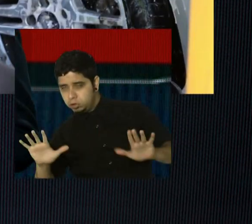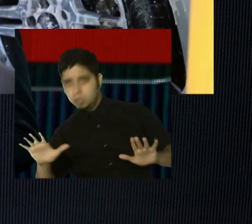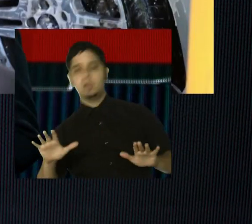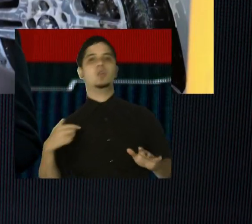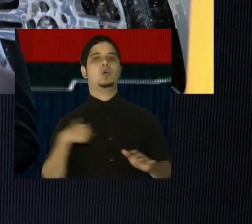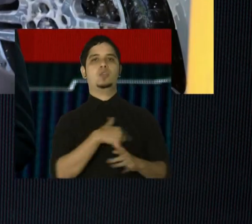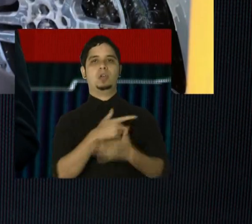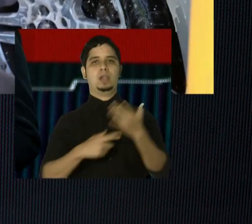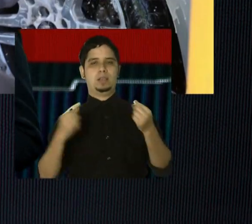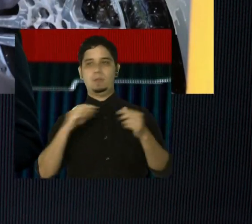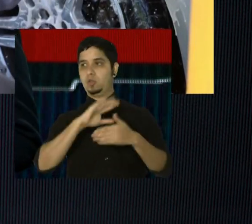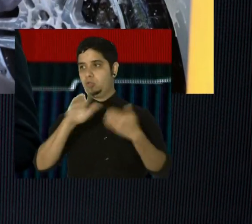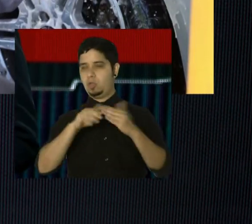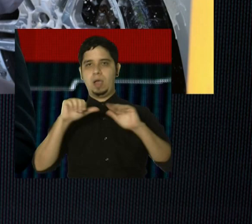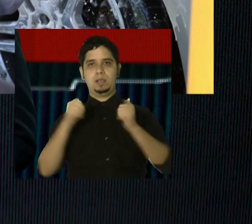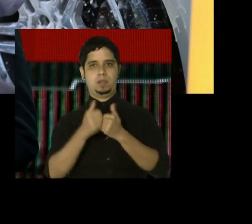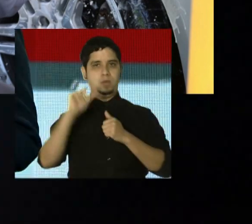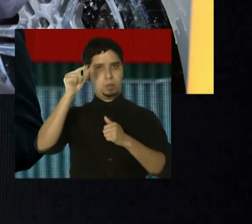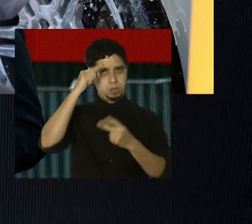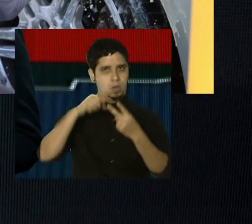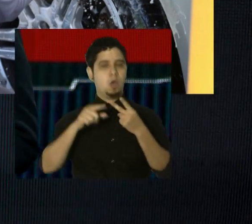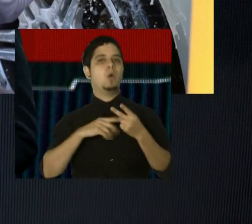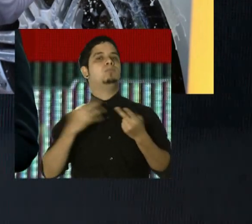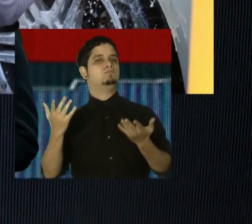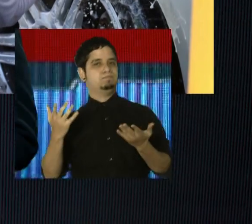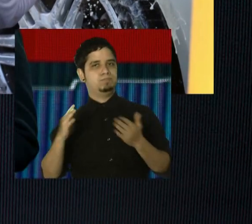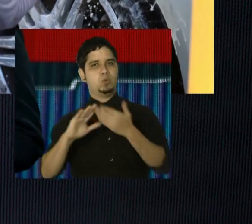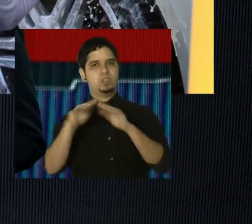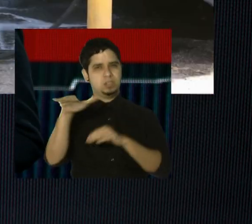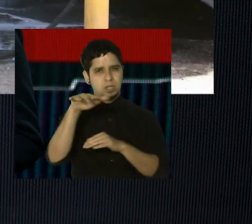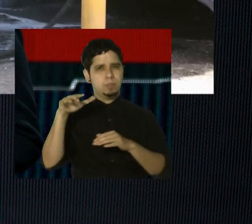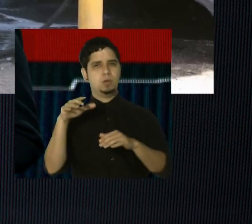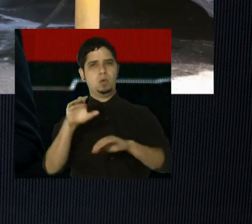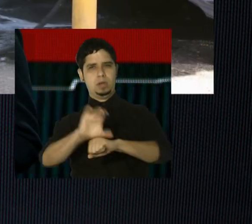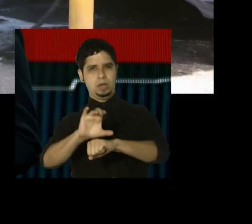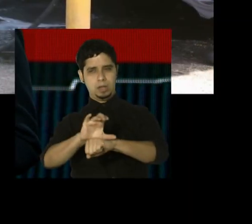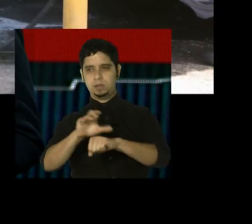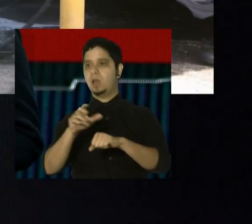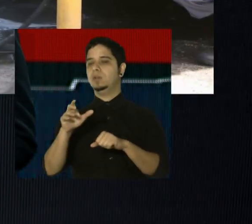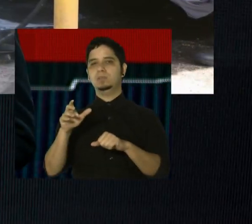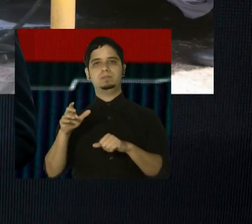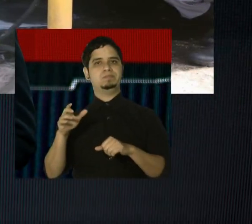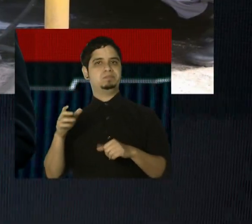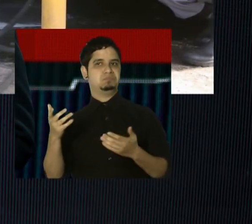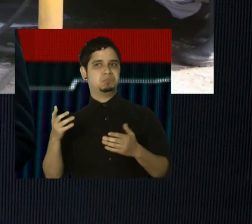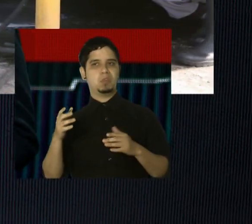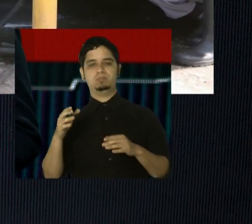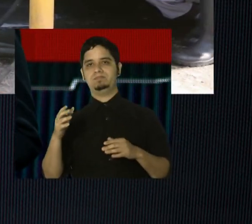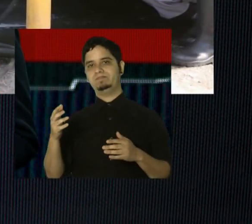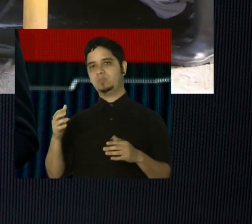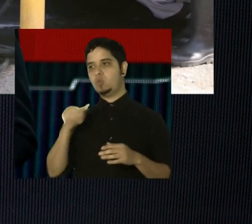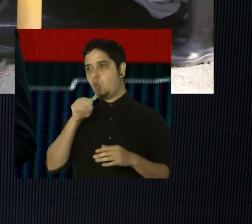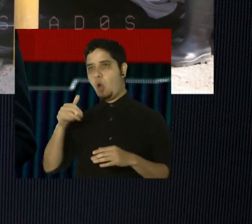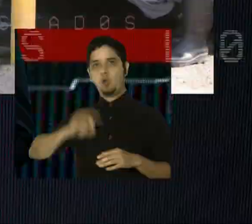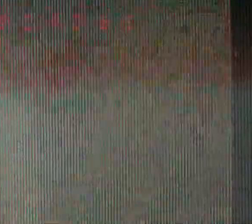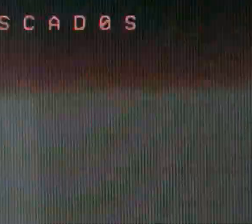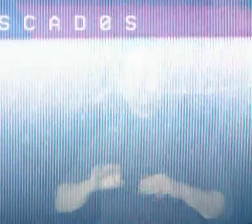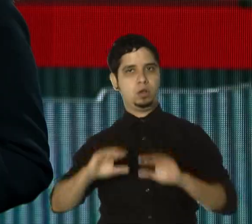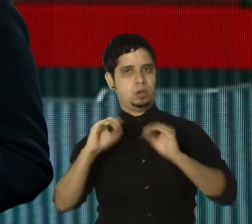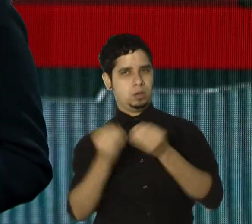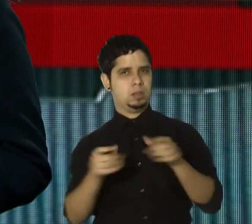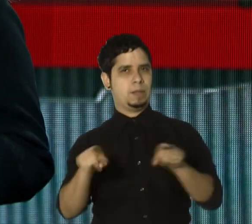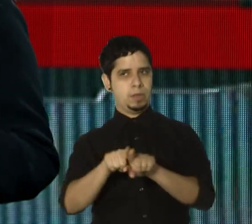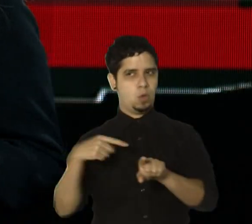agencias de gobierno, municipios, iglesias, entidades sin fines de lucro, a todo individuo en general.